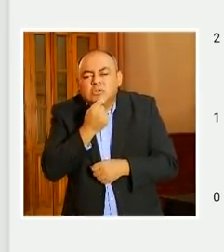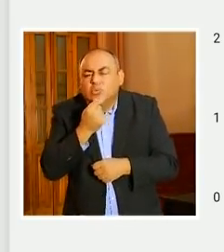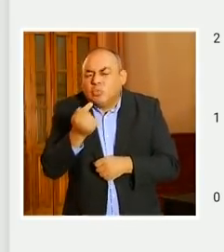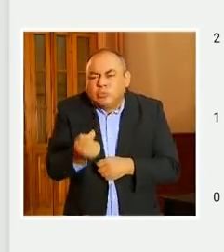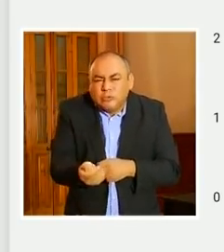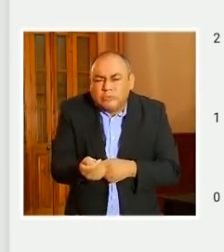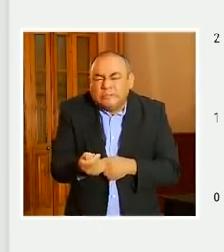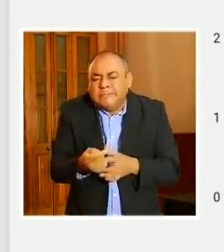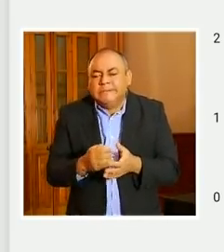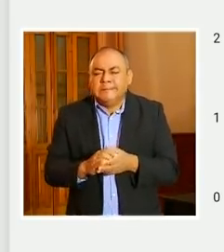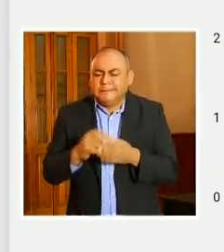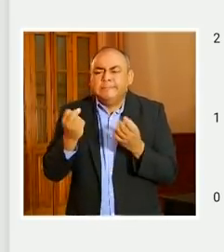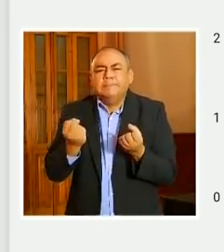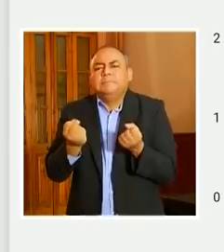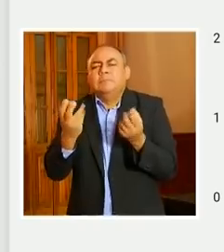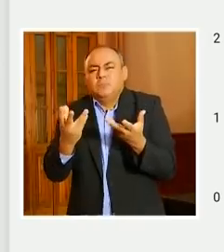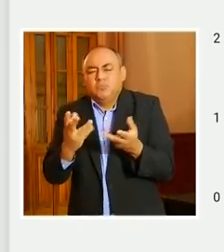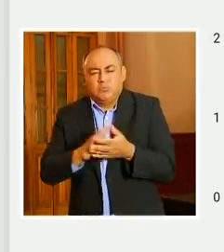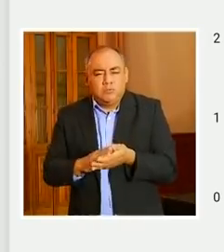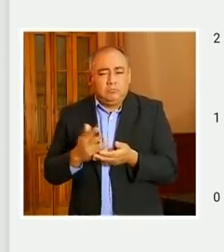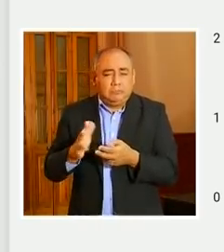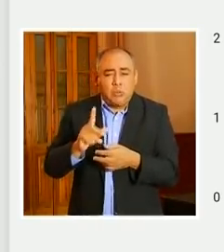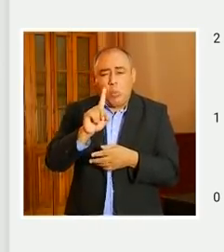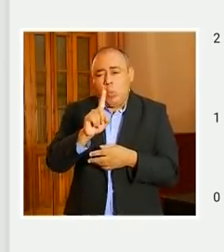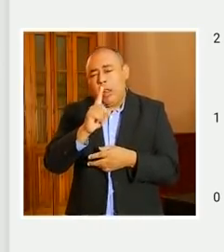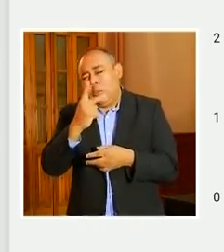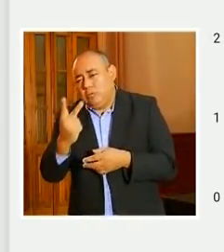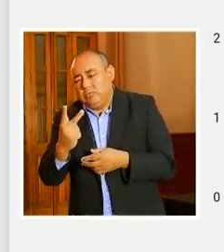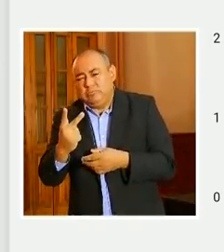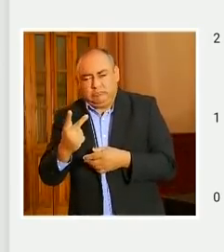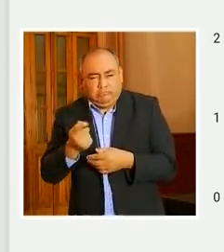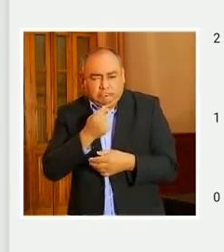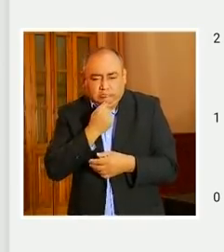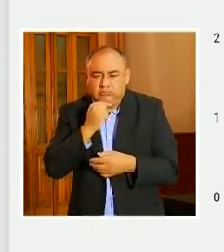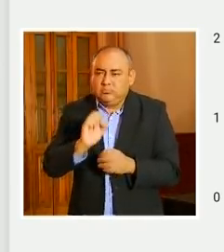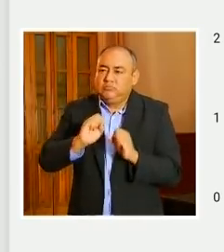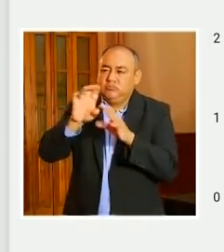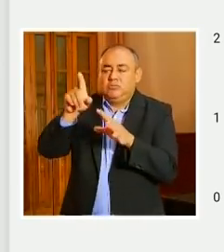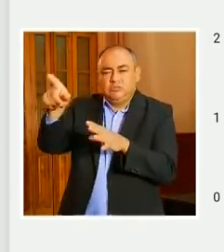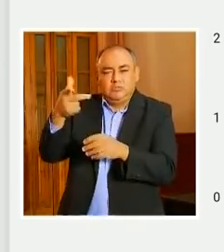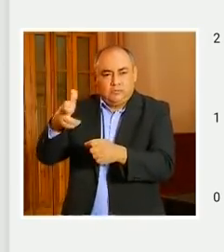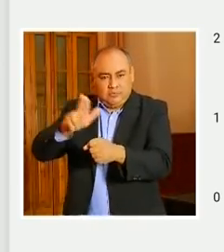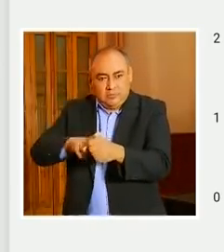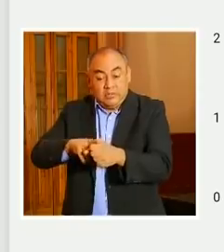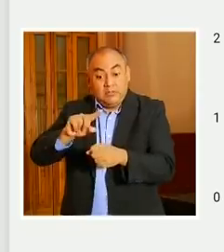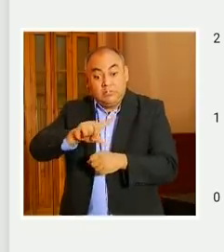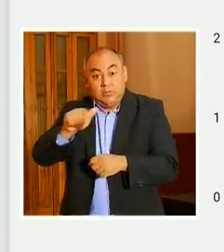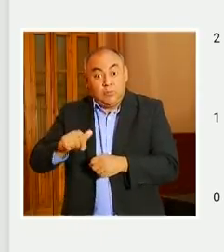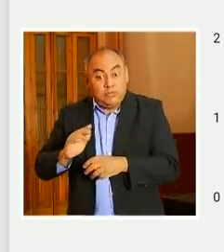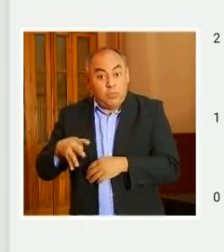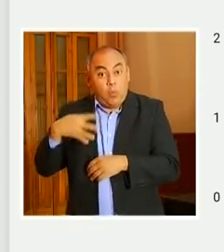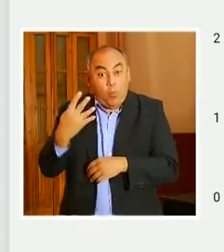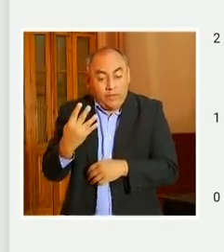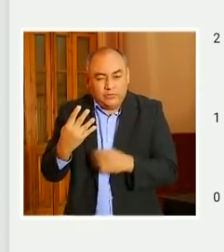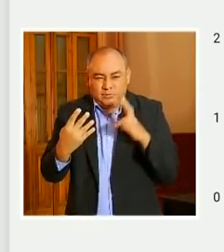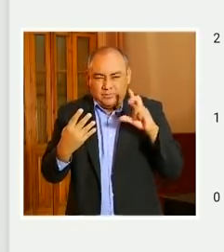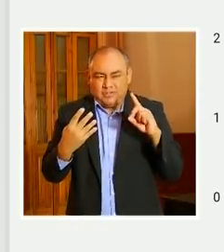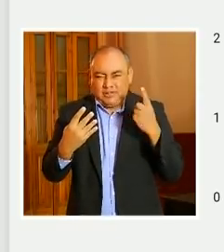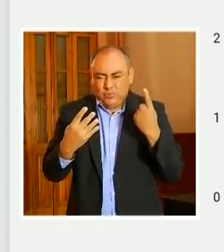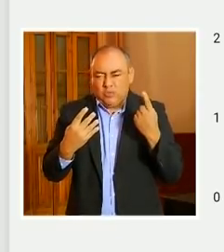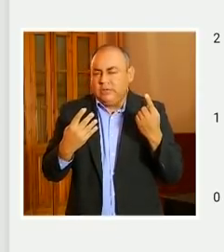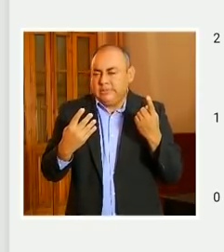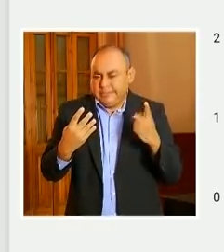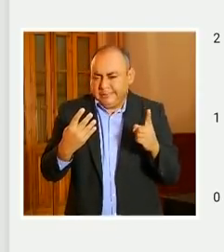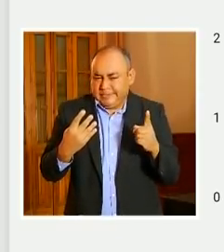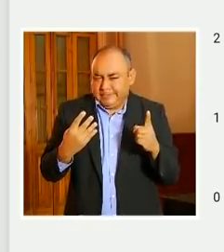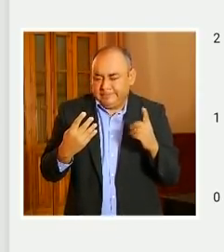tenido 1 o 2 hospitalizaciones, subimos a 4 el 31 de diciembre en niños de menos de